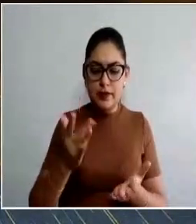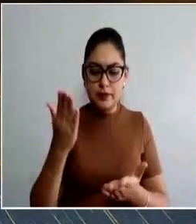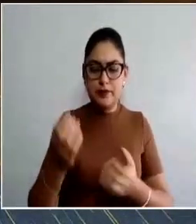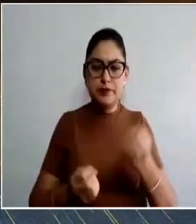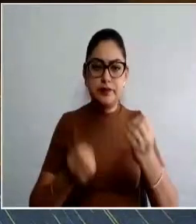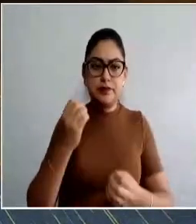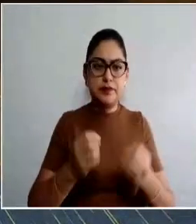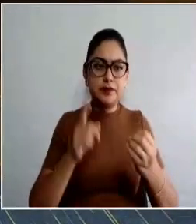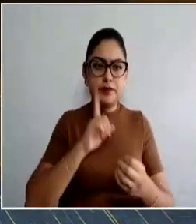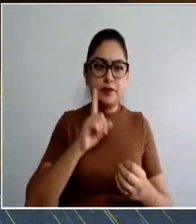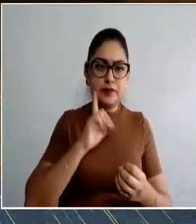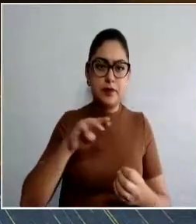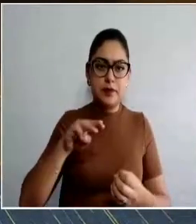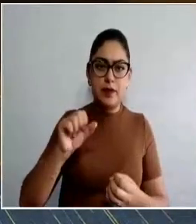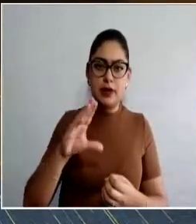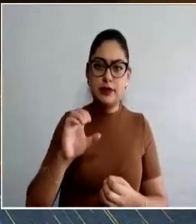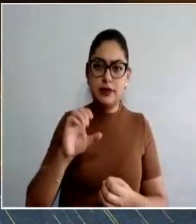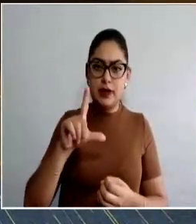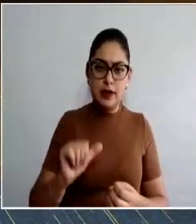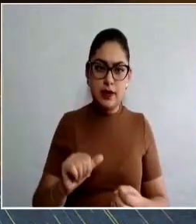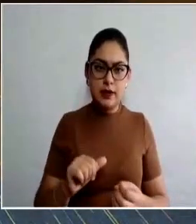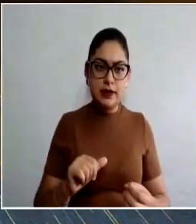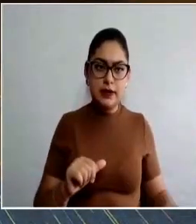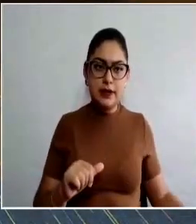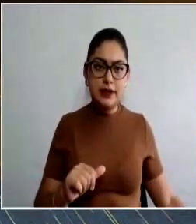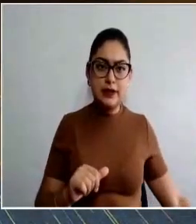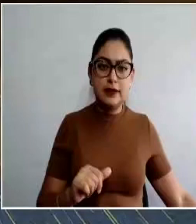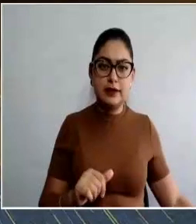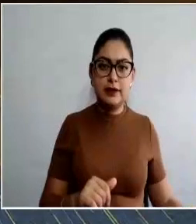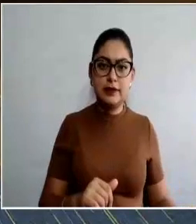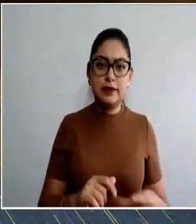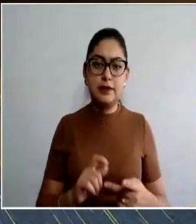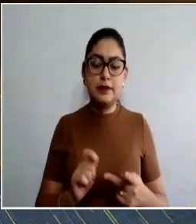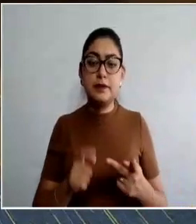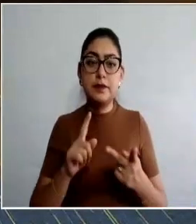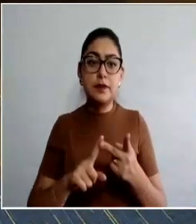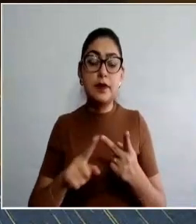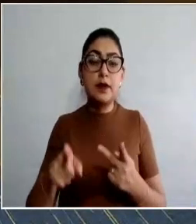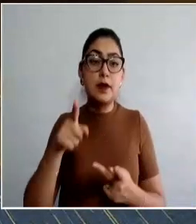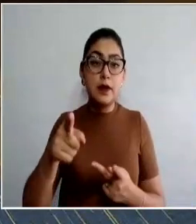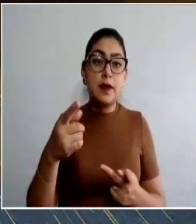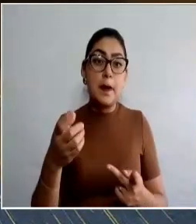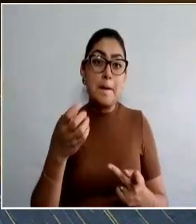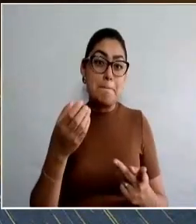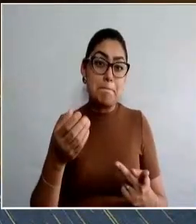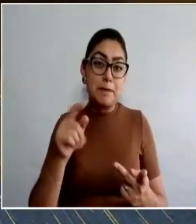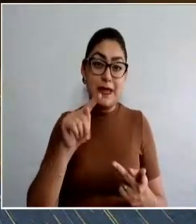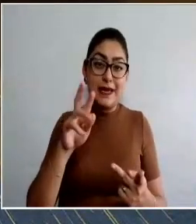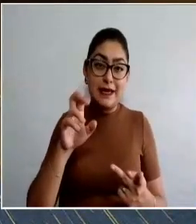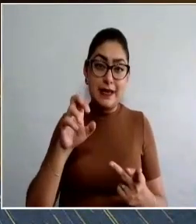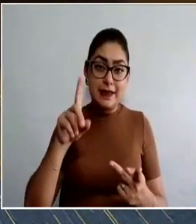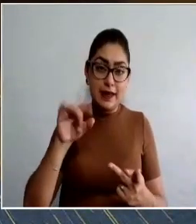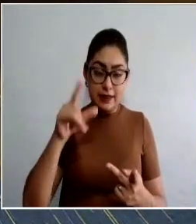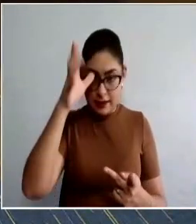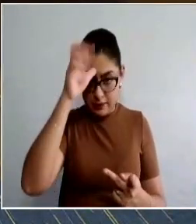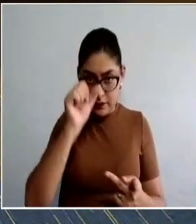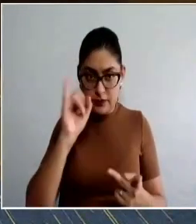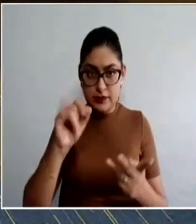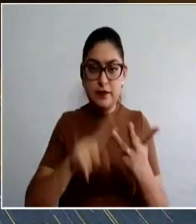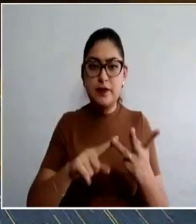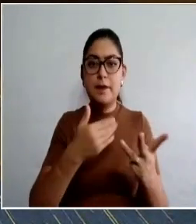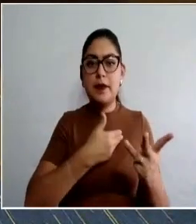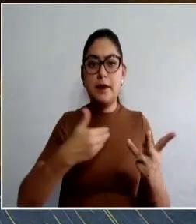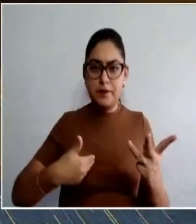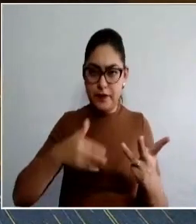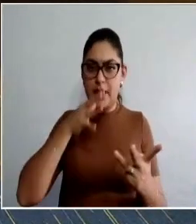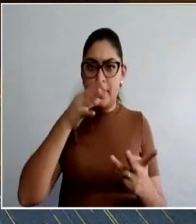cuent magor de los proyectos Alejandro dav Avante Juárez son mi consulta magistrado presidente le informo que los proyectos de la cuenta han sido aprobados